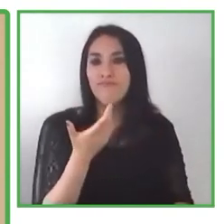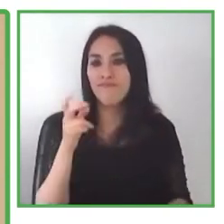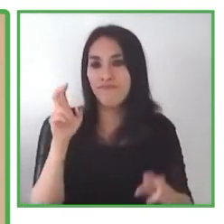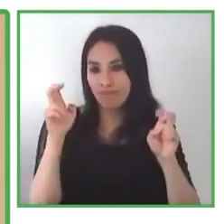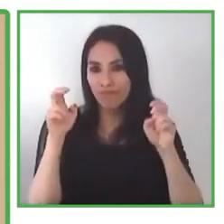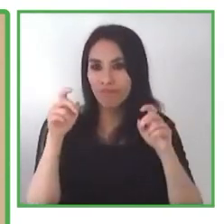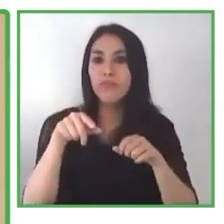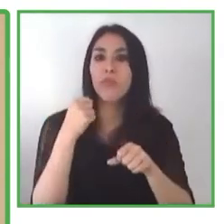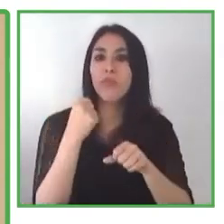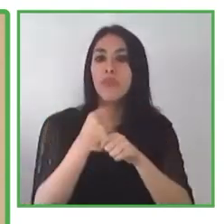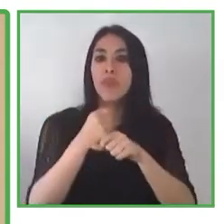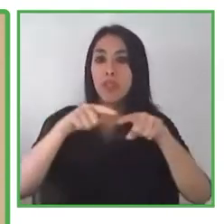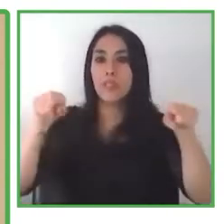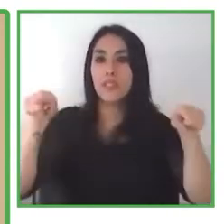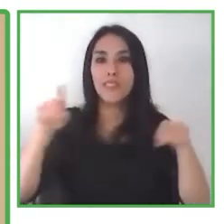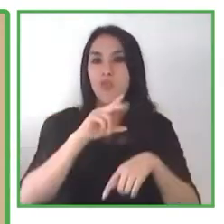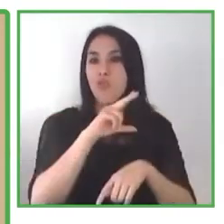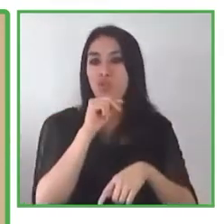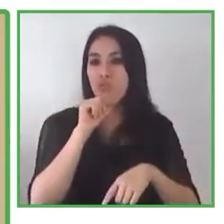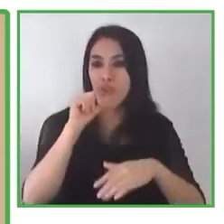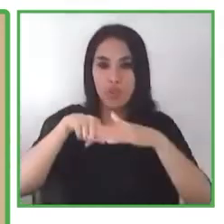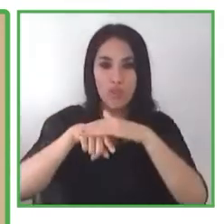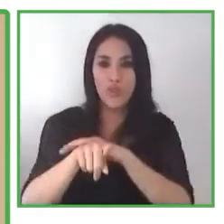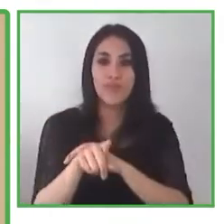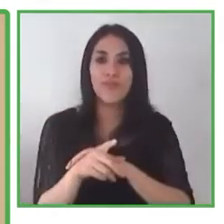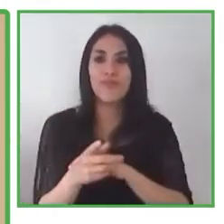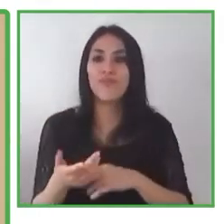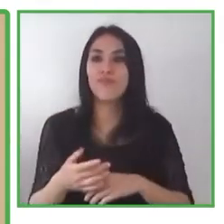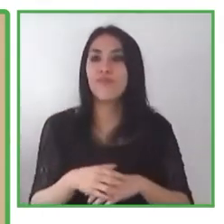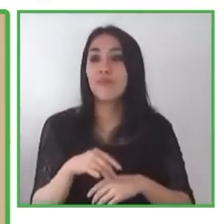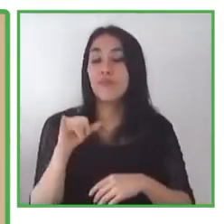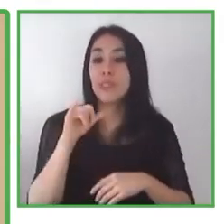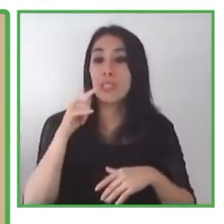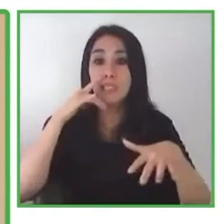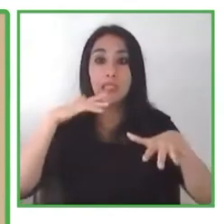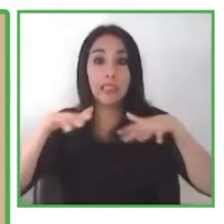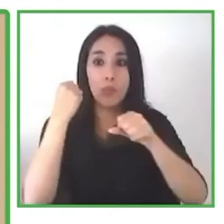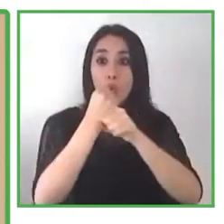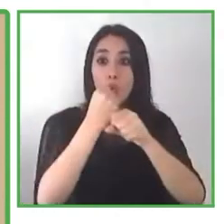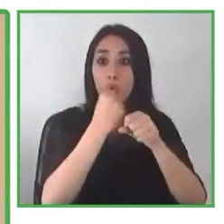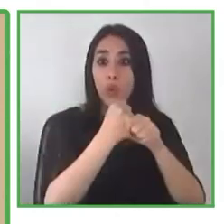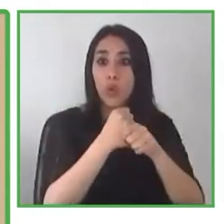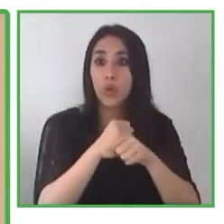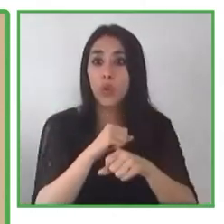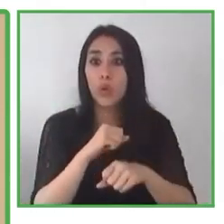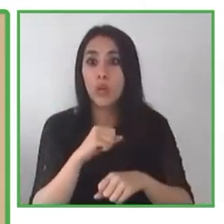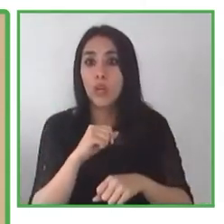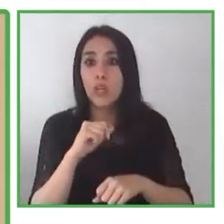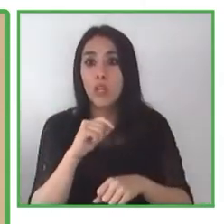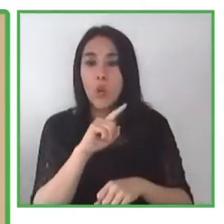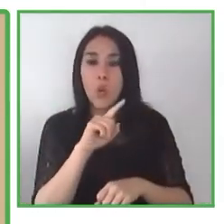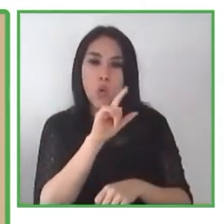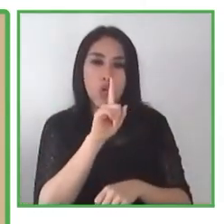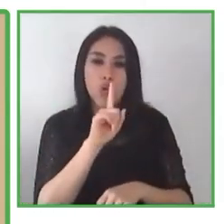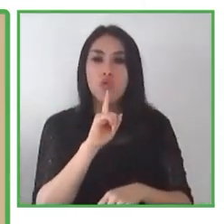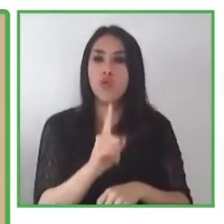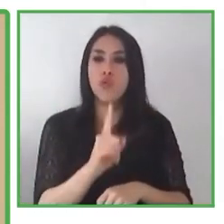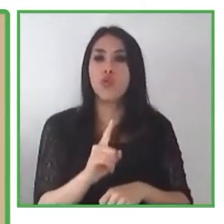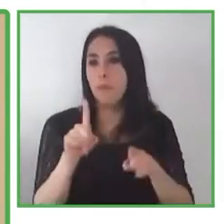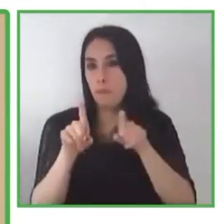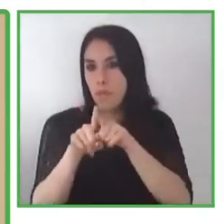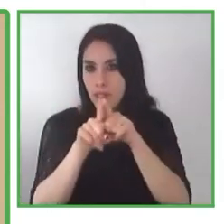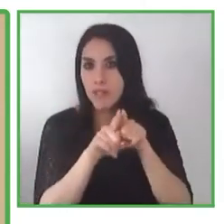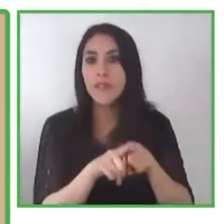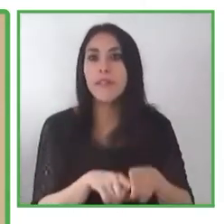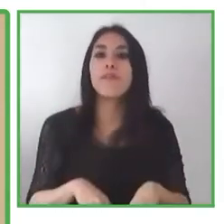es exacerbada por espacios de trabajo no accesibles y servicios de